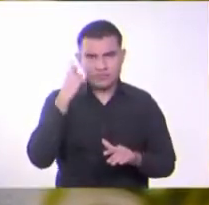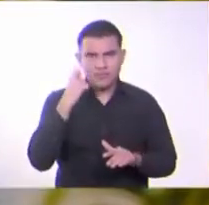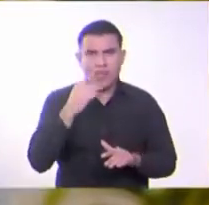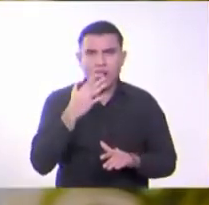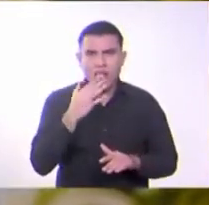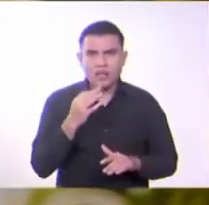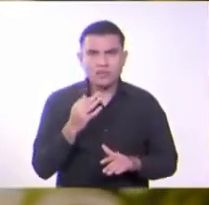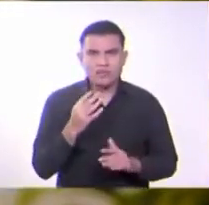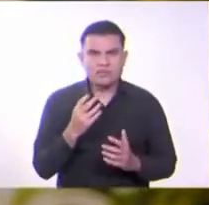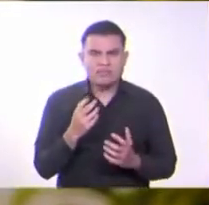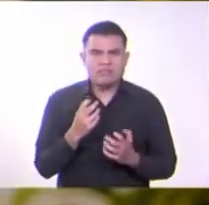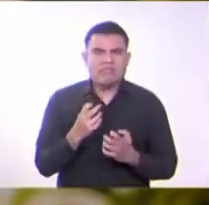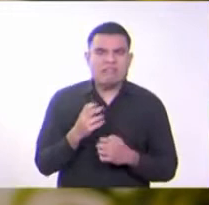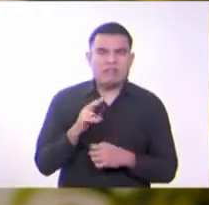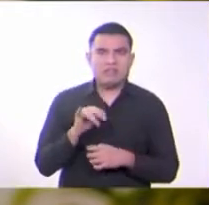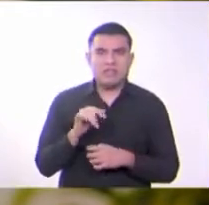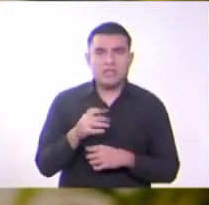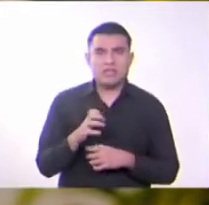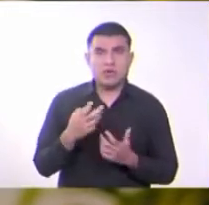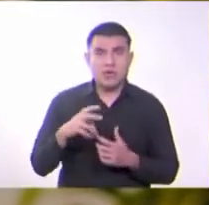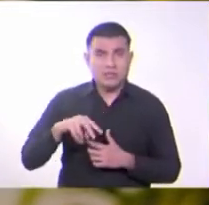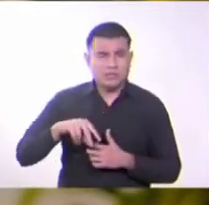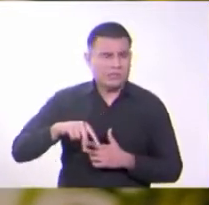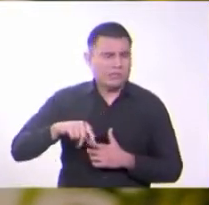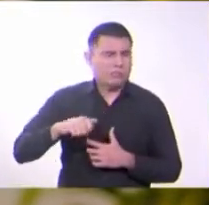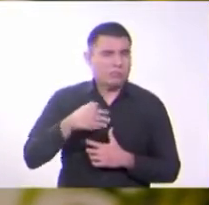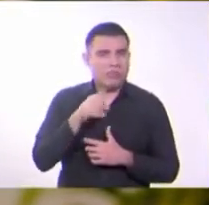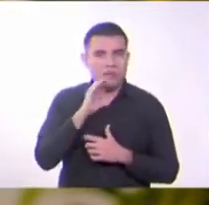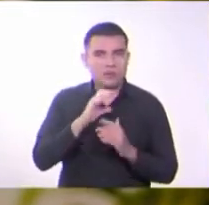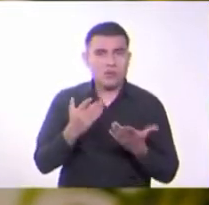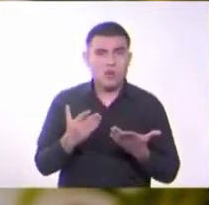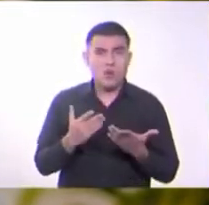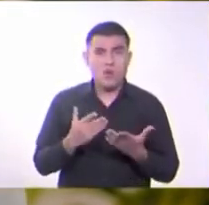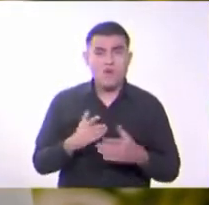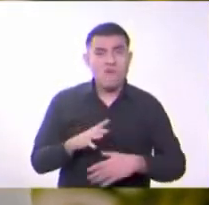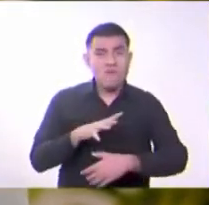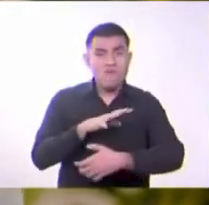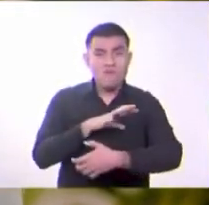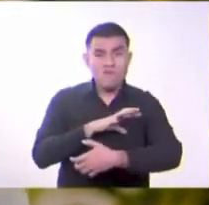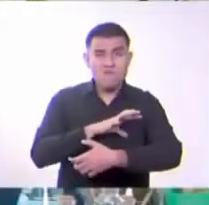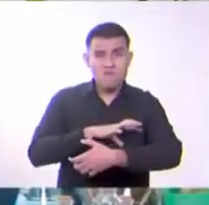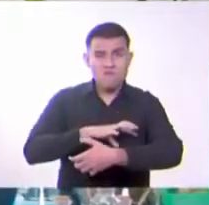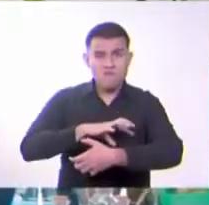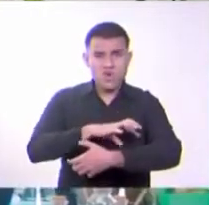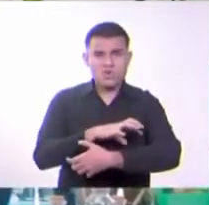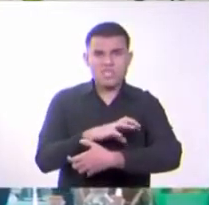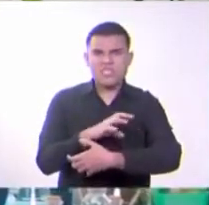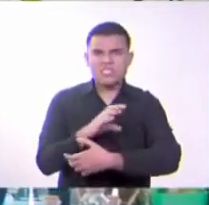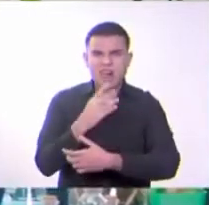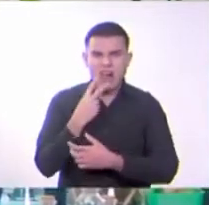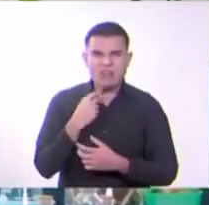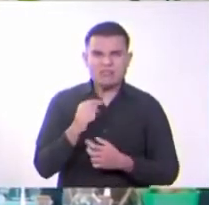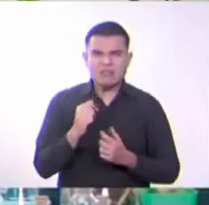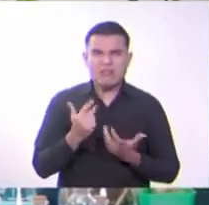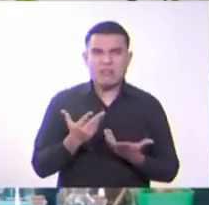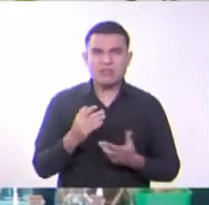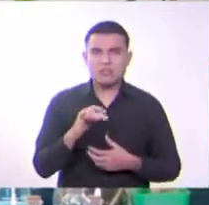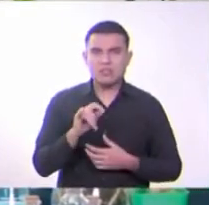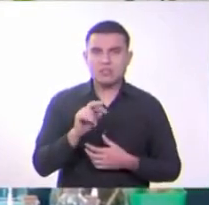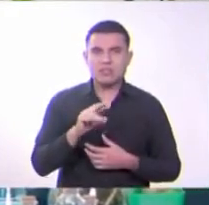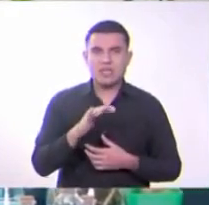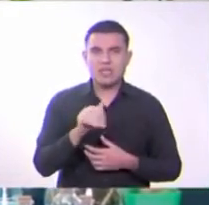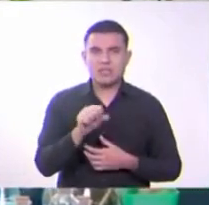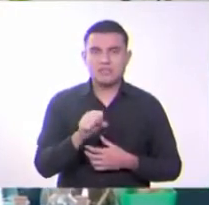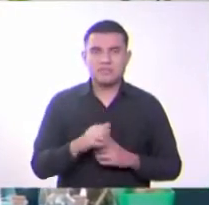del vinagre, el jugo de limón o algunas frutas cítricas. Pero también es probable que en